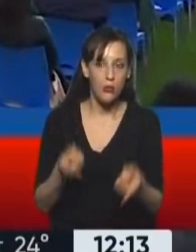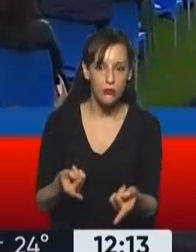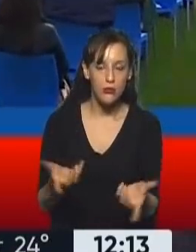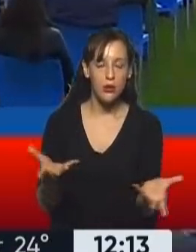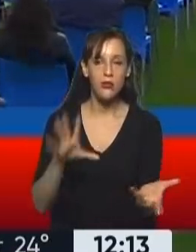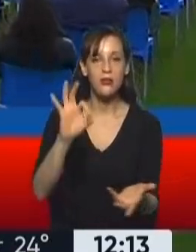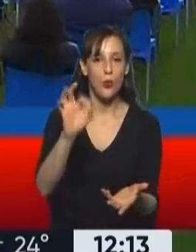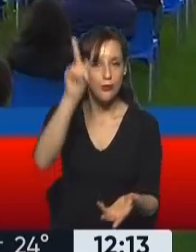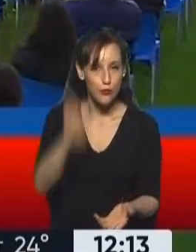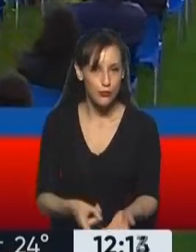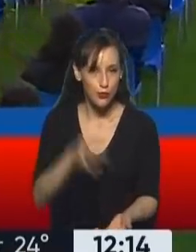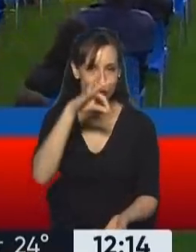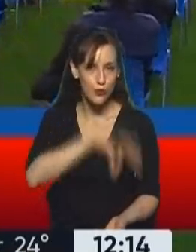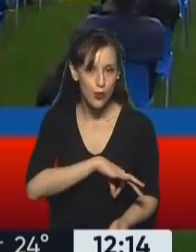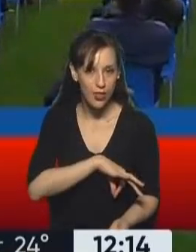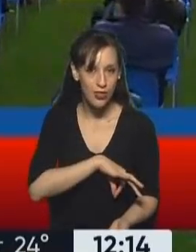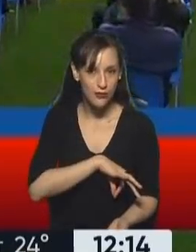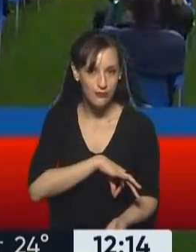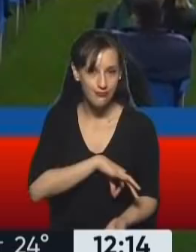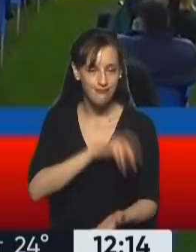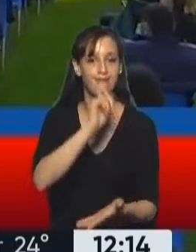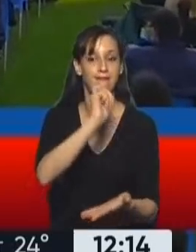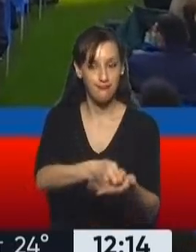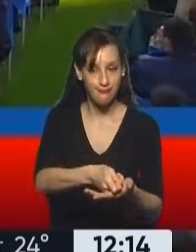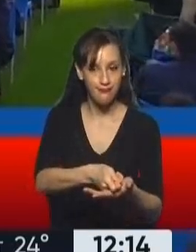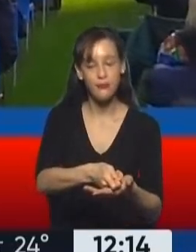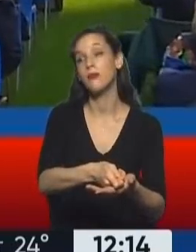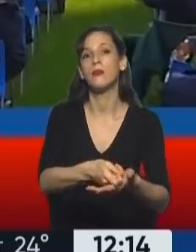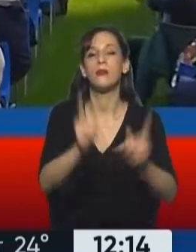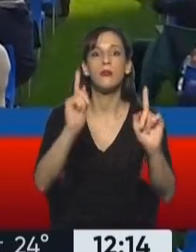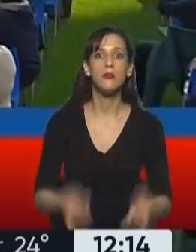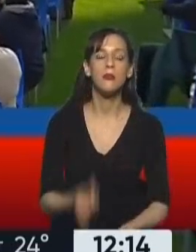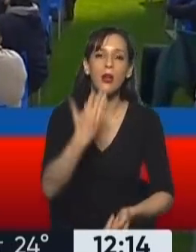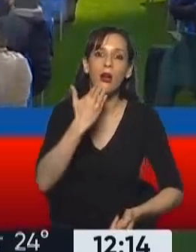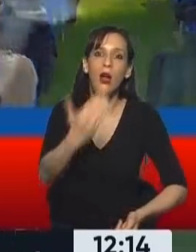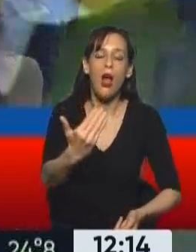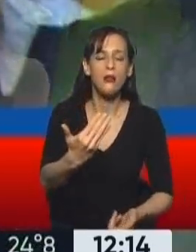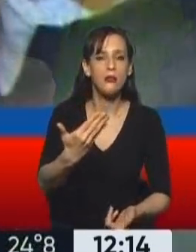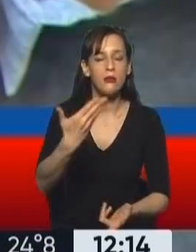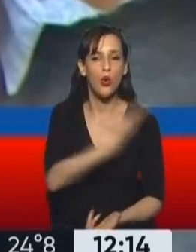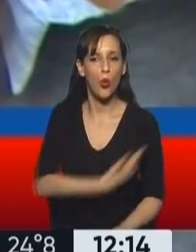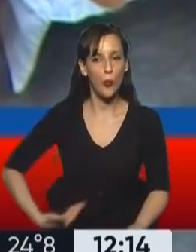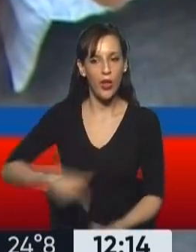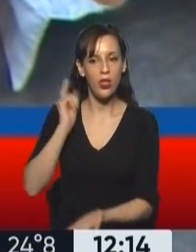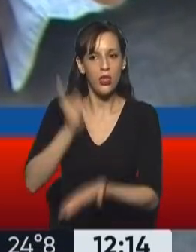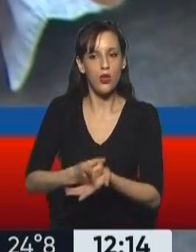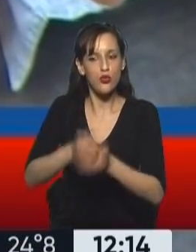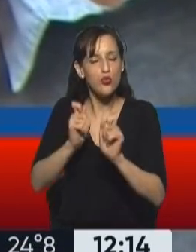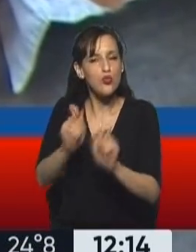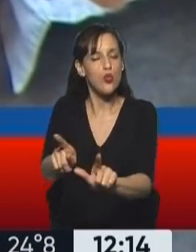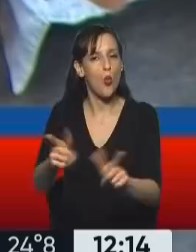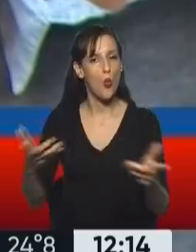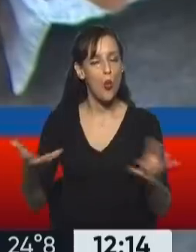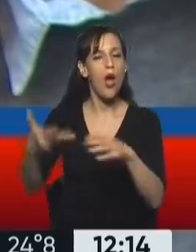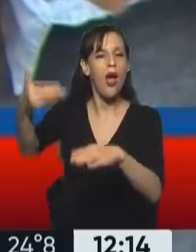relación entre la patronal y el trabajador y la trabajadora, porque no hay nada más traumático, y la Argentina lo conoce en aquella explosión